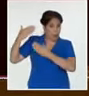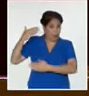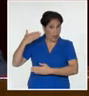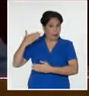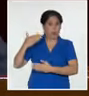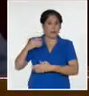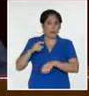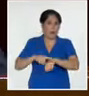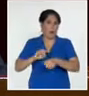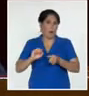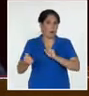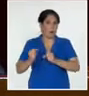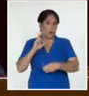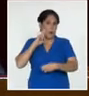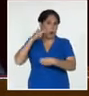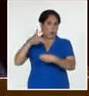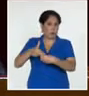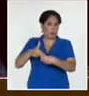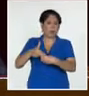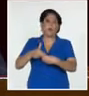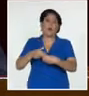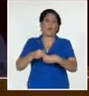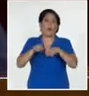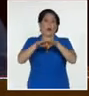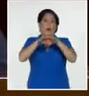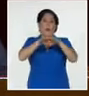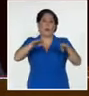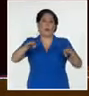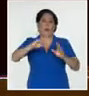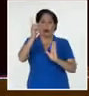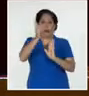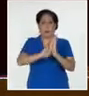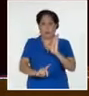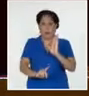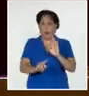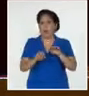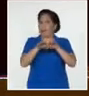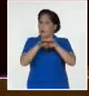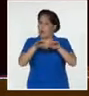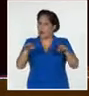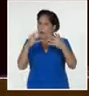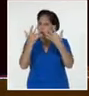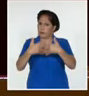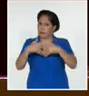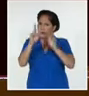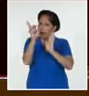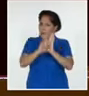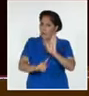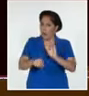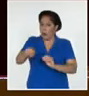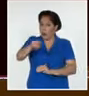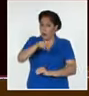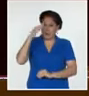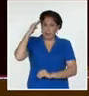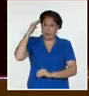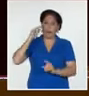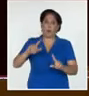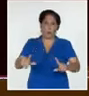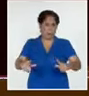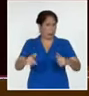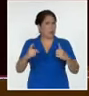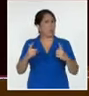menor tiempo posible la estabilidad del sistema electroenergético nacional, y como ustedes conocen, se cumplieron